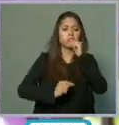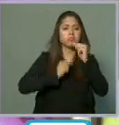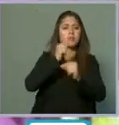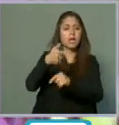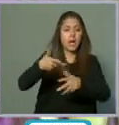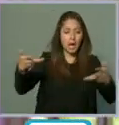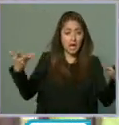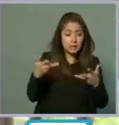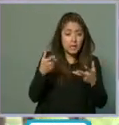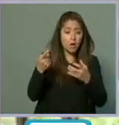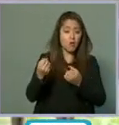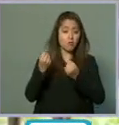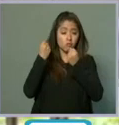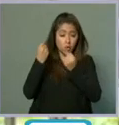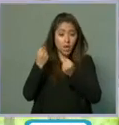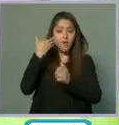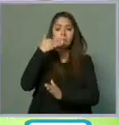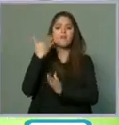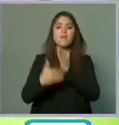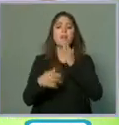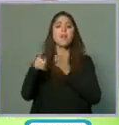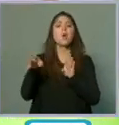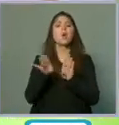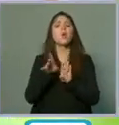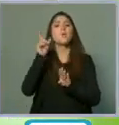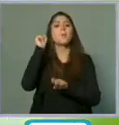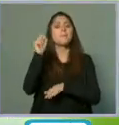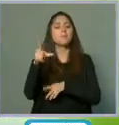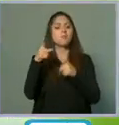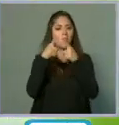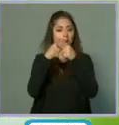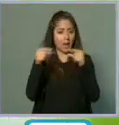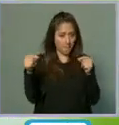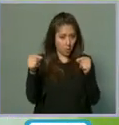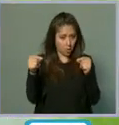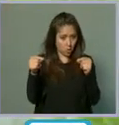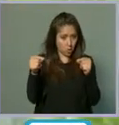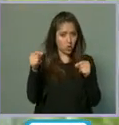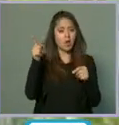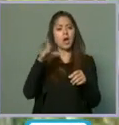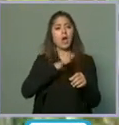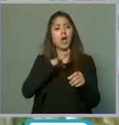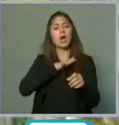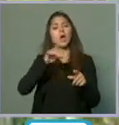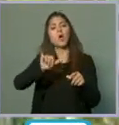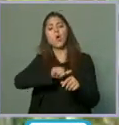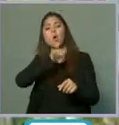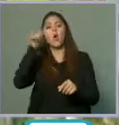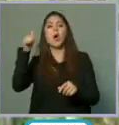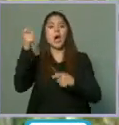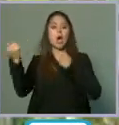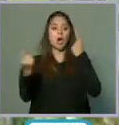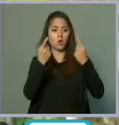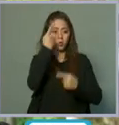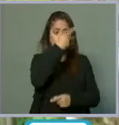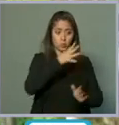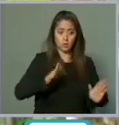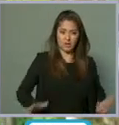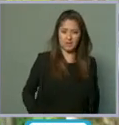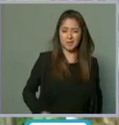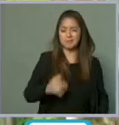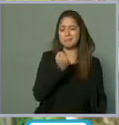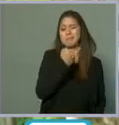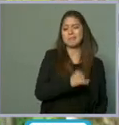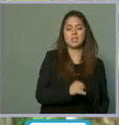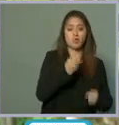muy exagerado, el control yo creo que llevan en Japón, como le comento, muchas veces es un poquito exagerado. La producción puede ser en cualquier